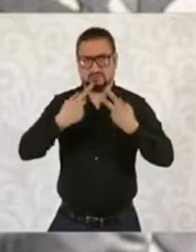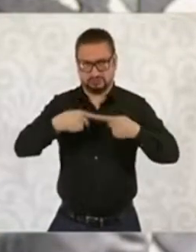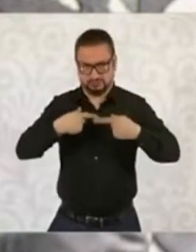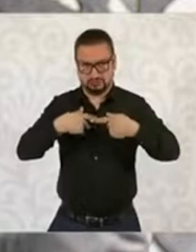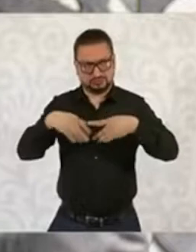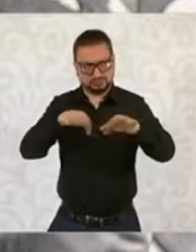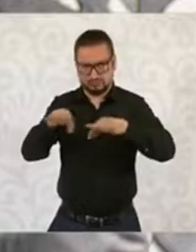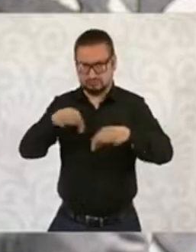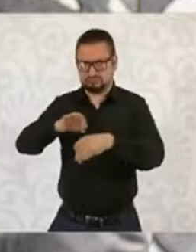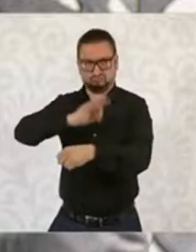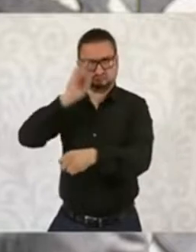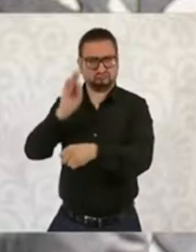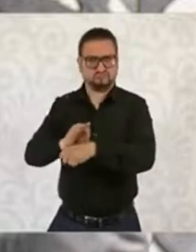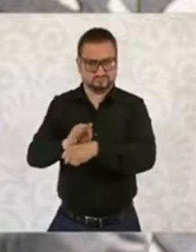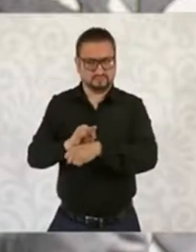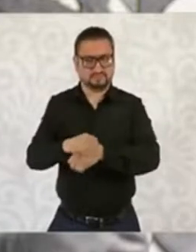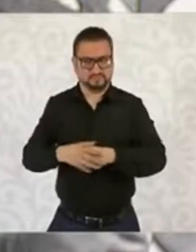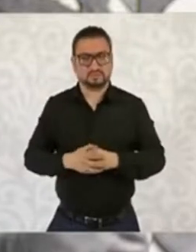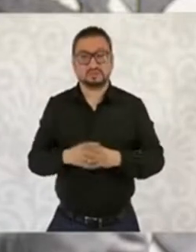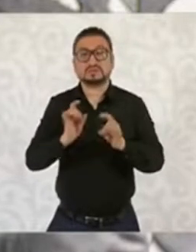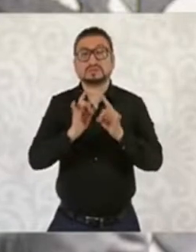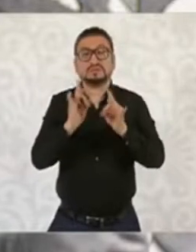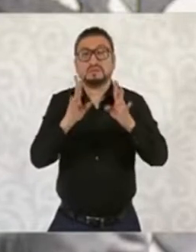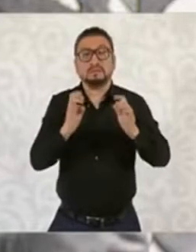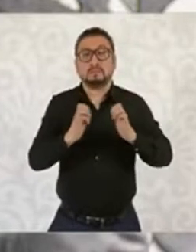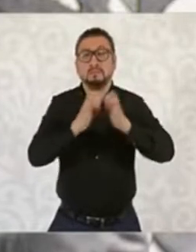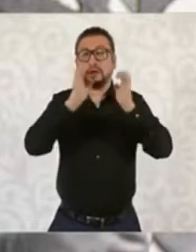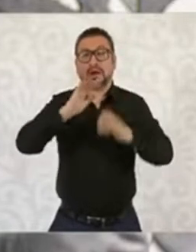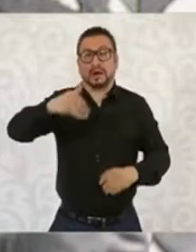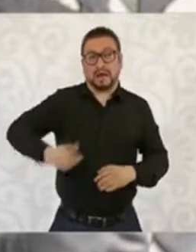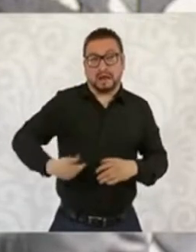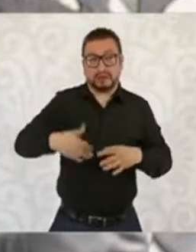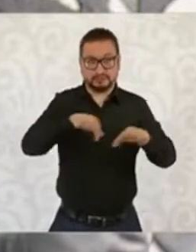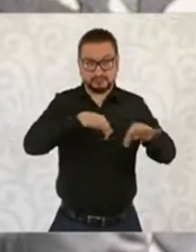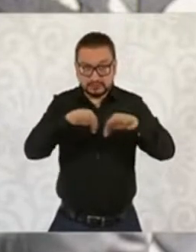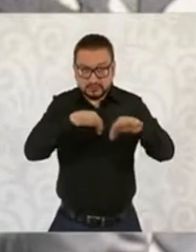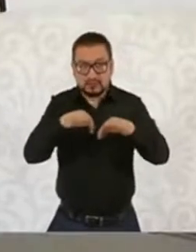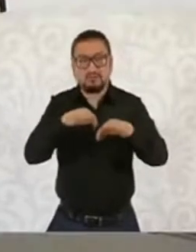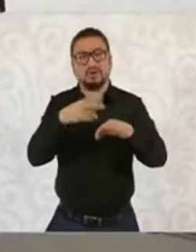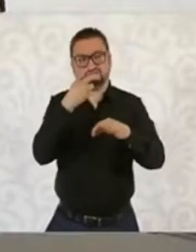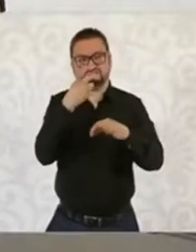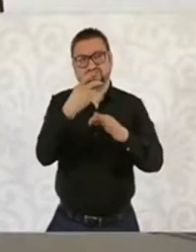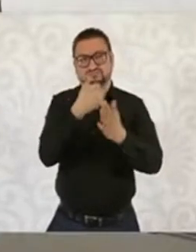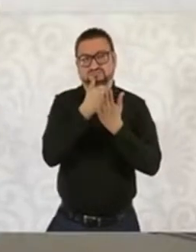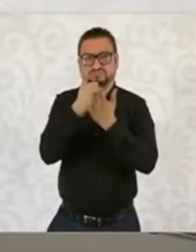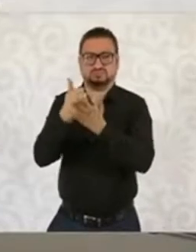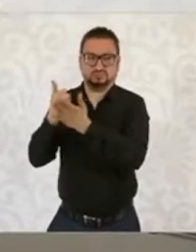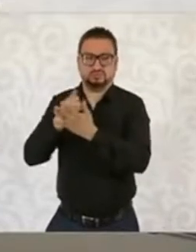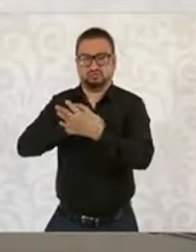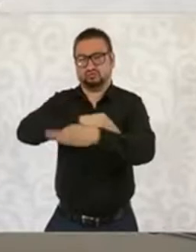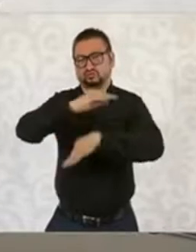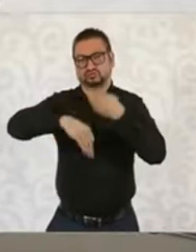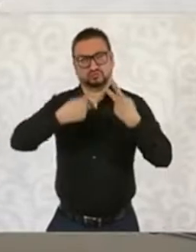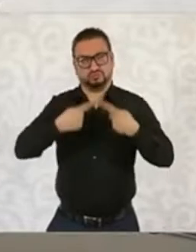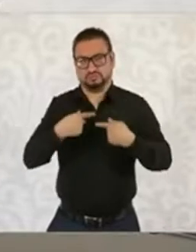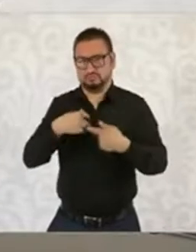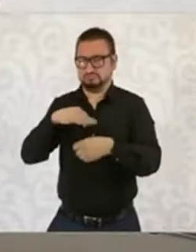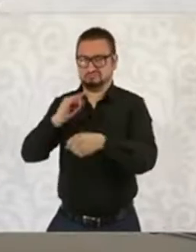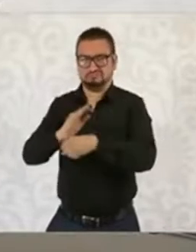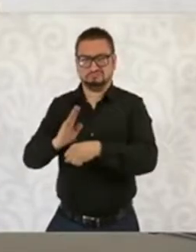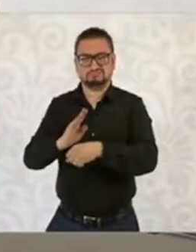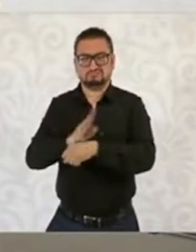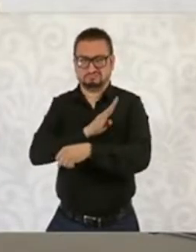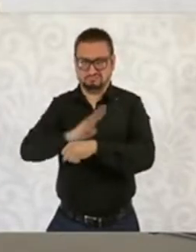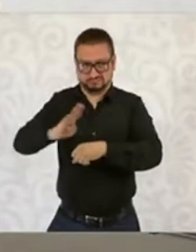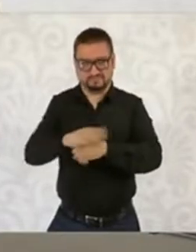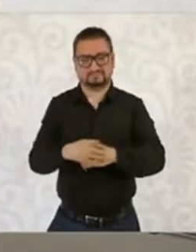de entrada cubiertos, esto en caso de accidentes de trabajo, que es justamente una ampliación que llega al total de beneficiarios que participan en